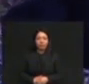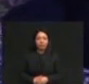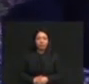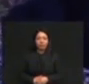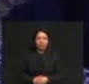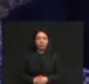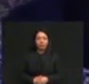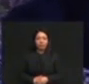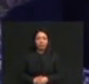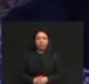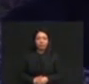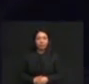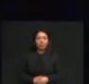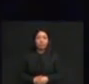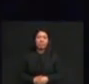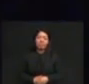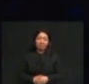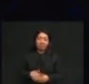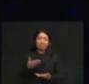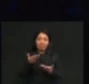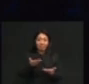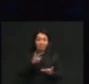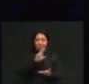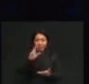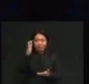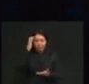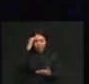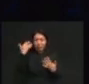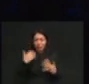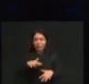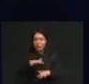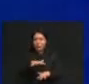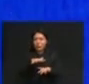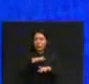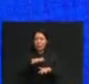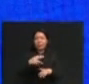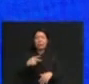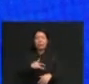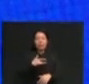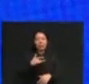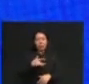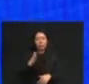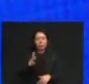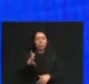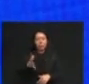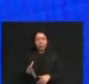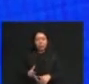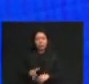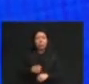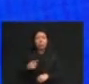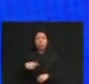Más que merecido este reconocimiento, nos sentimos sumamente orgullosos de su perseverancia y